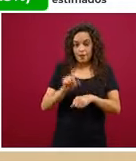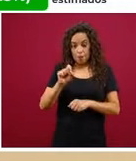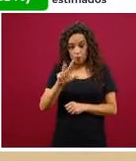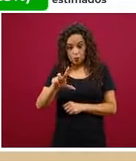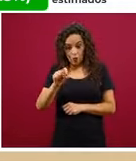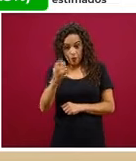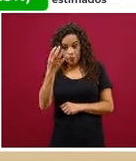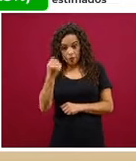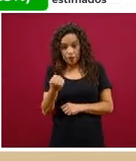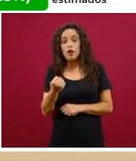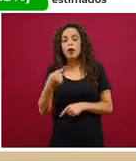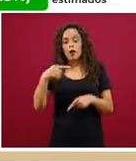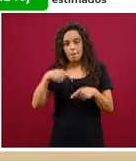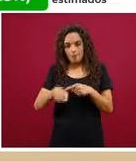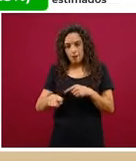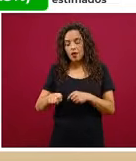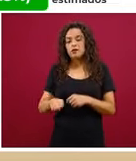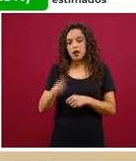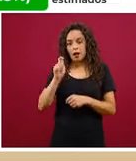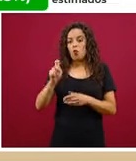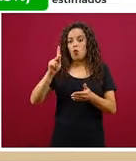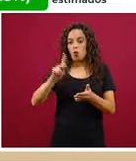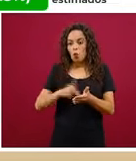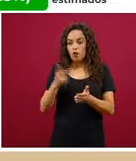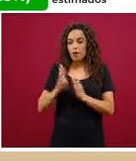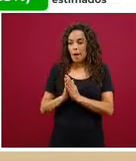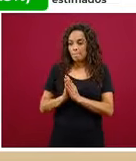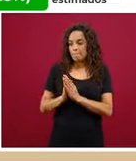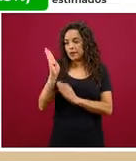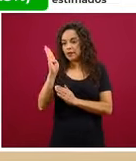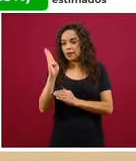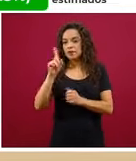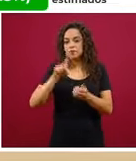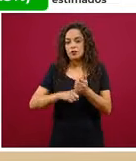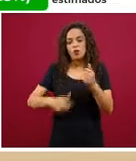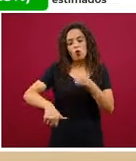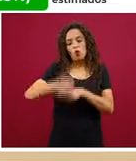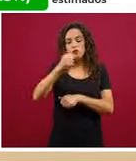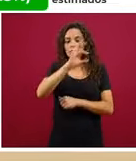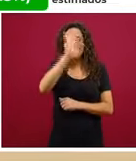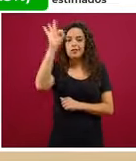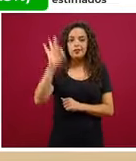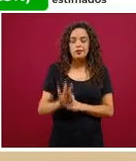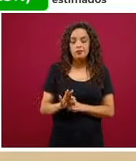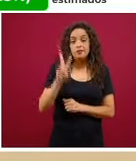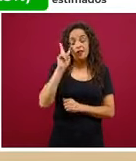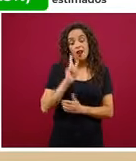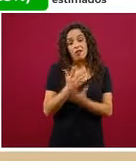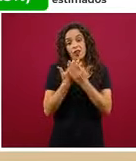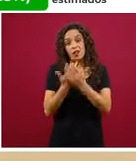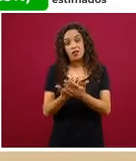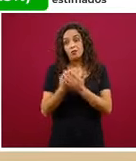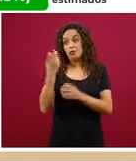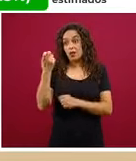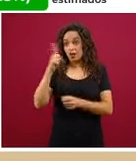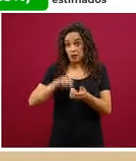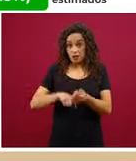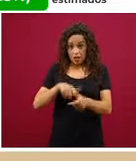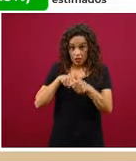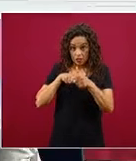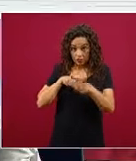29 hay un nuevo incremento de 11%. Vamos a ver si este incremento representaría realmente